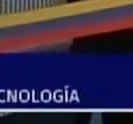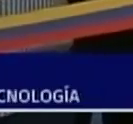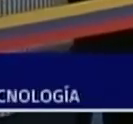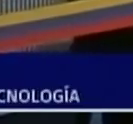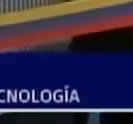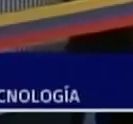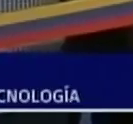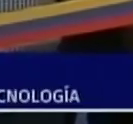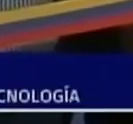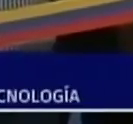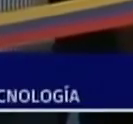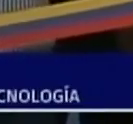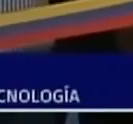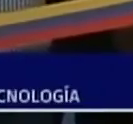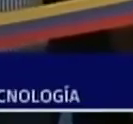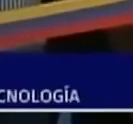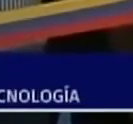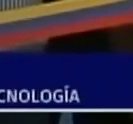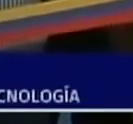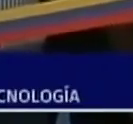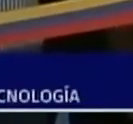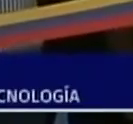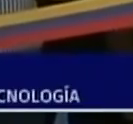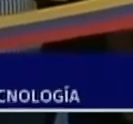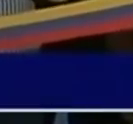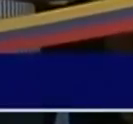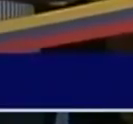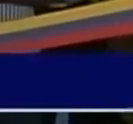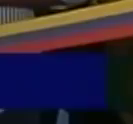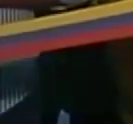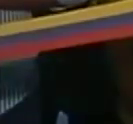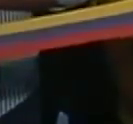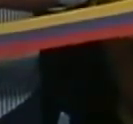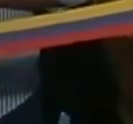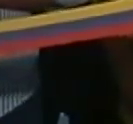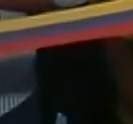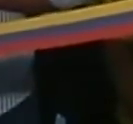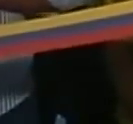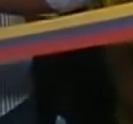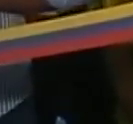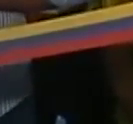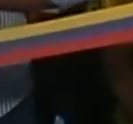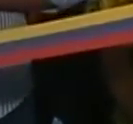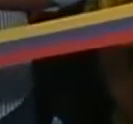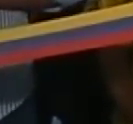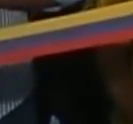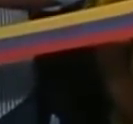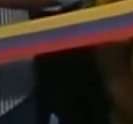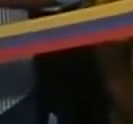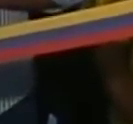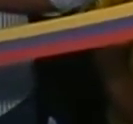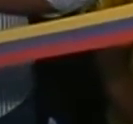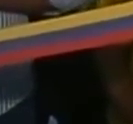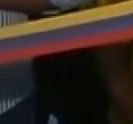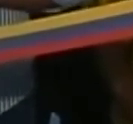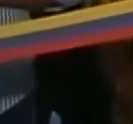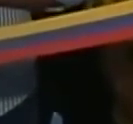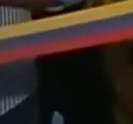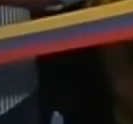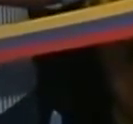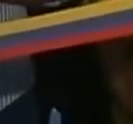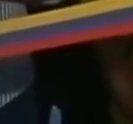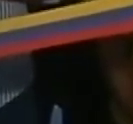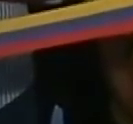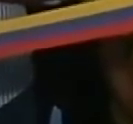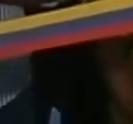dignidad, hoy estamos inaugurando una universidad que se enmarca dentro de las políticas públicas que ha desarrollado, que se desarrolló en el Plan de la